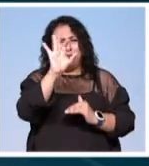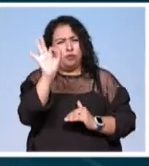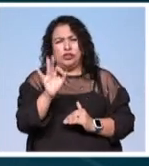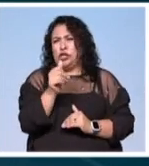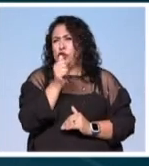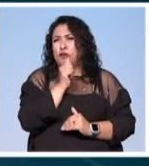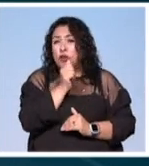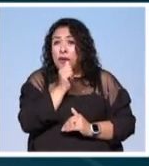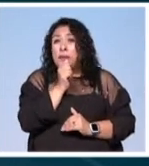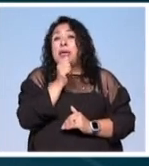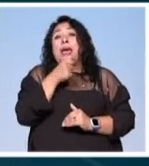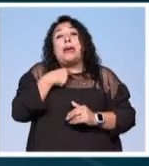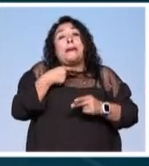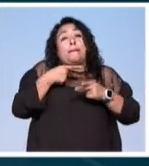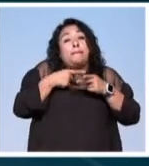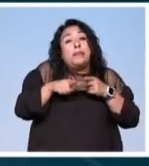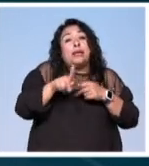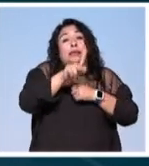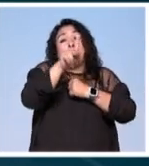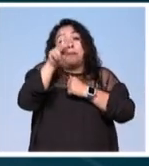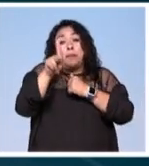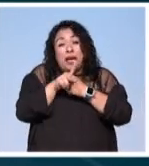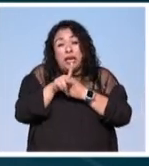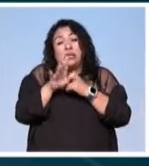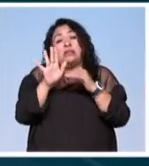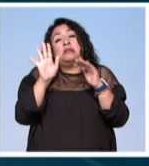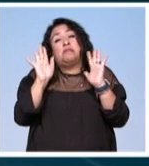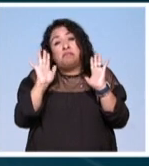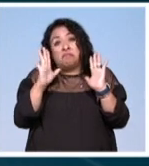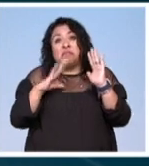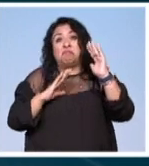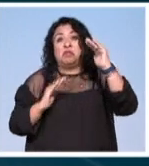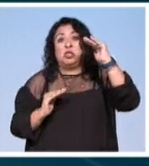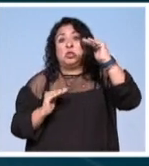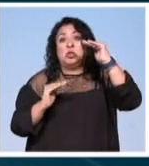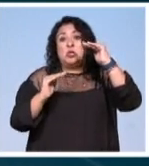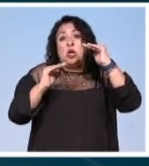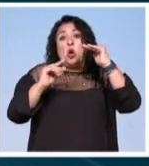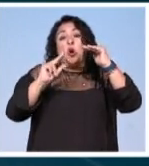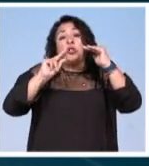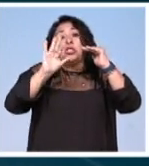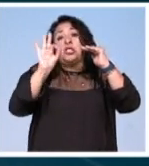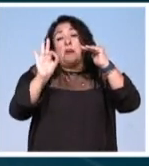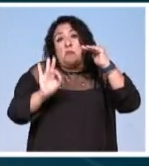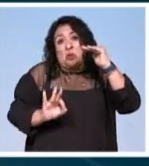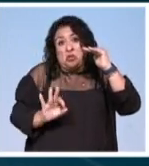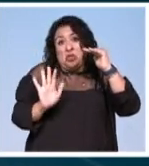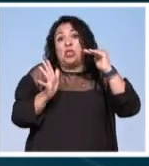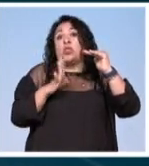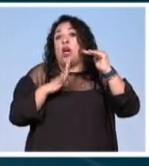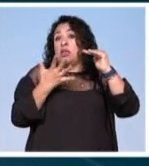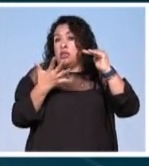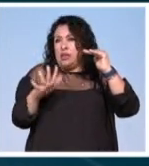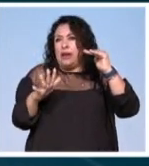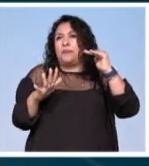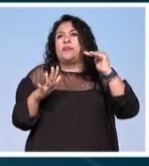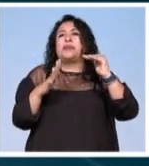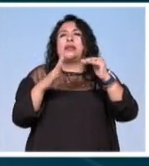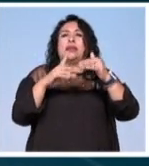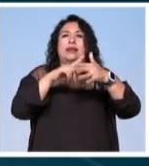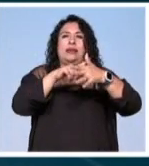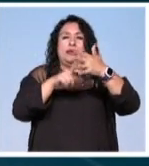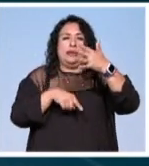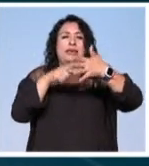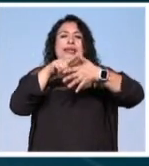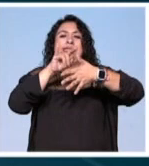los primeros países de la clasificación por lo menos han alcanzado el 80% de la brecha los cinco primeros lugares